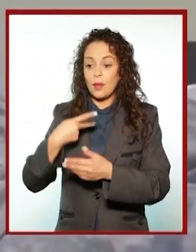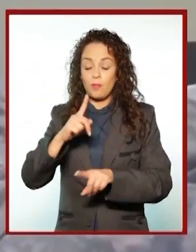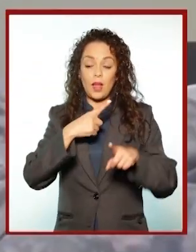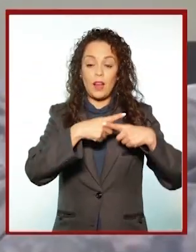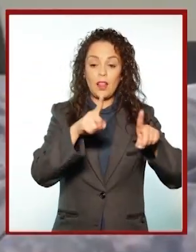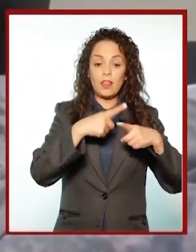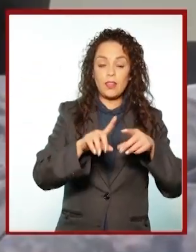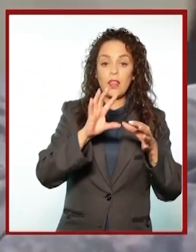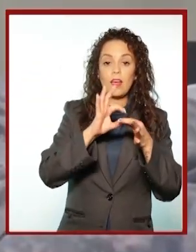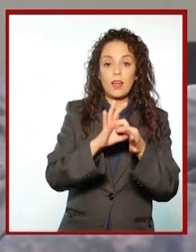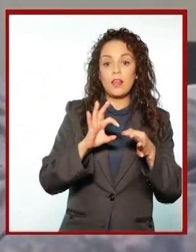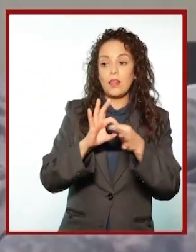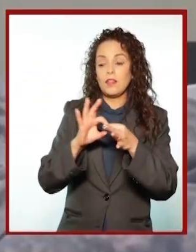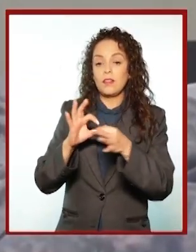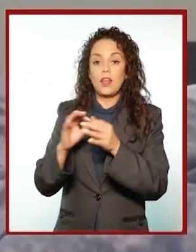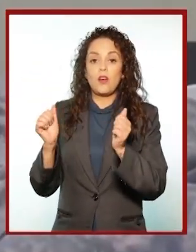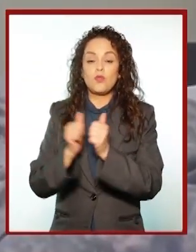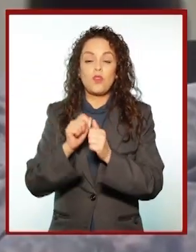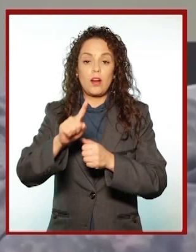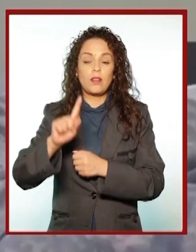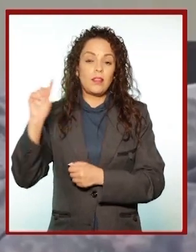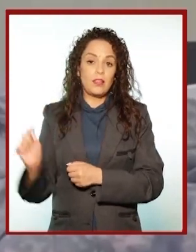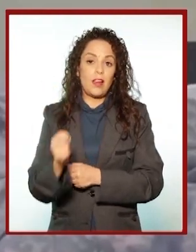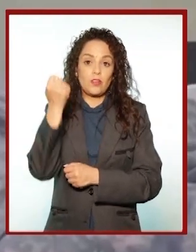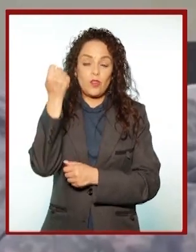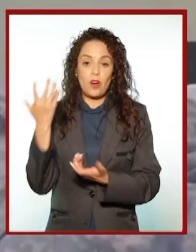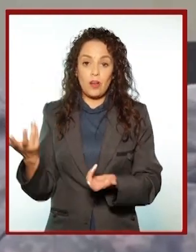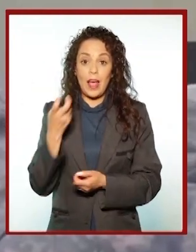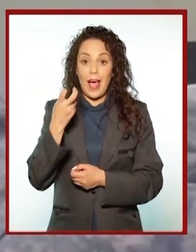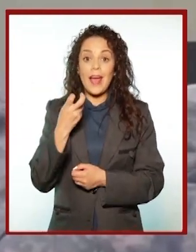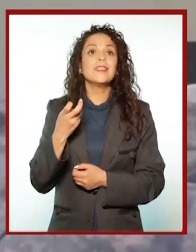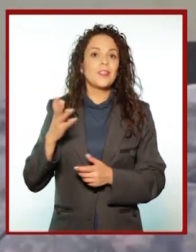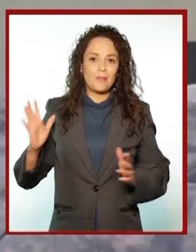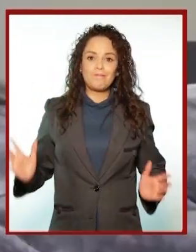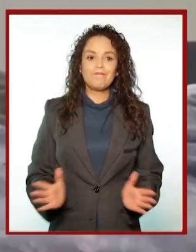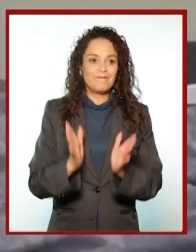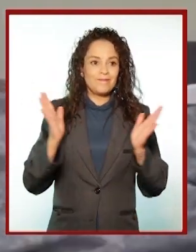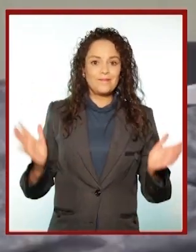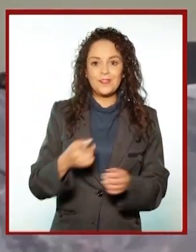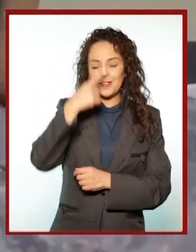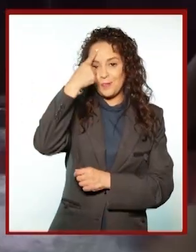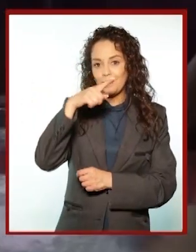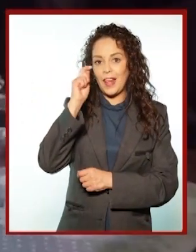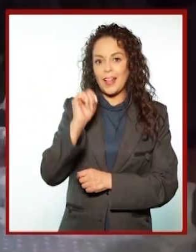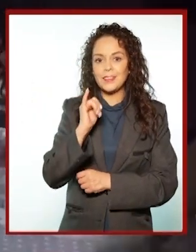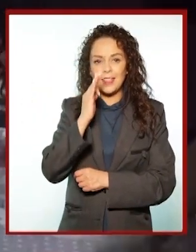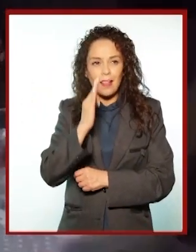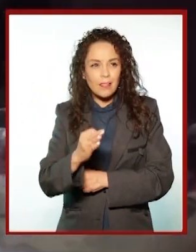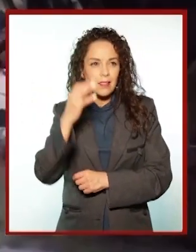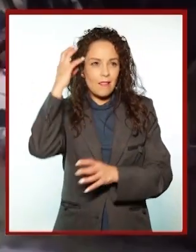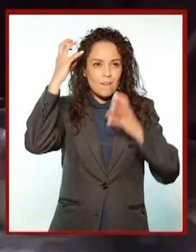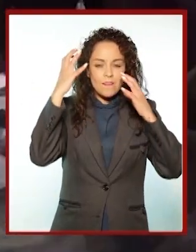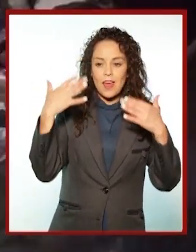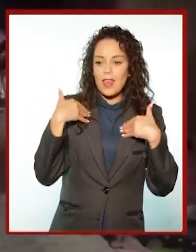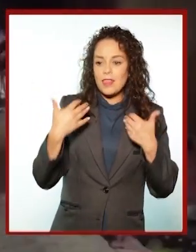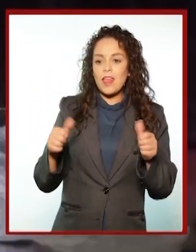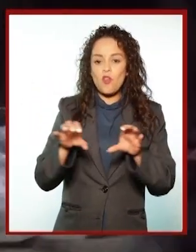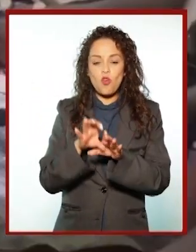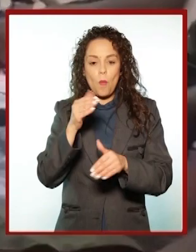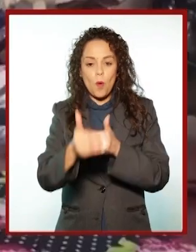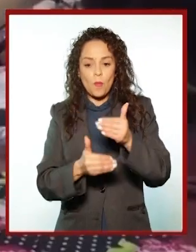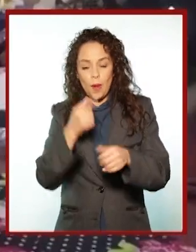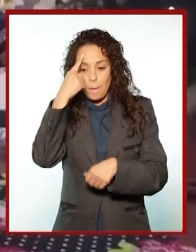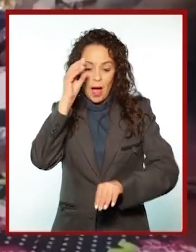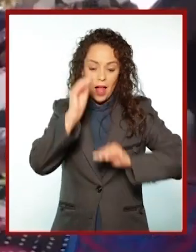muy distinta también con la tecnología, lo cual también anima, ¿no? Como a la catalización como del pensamiento y de